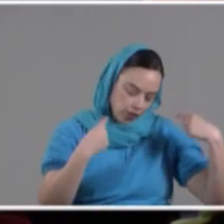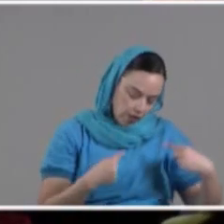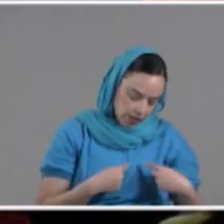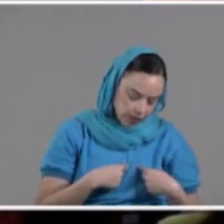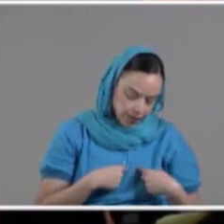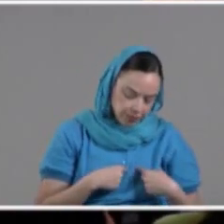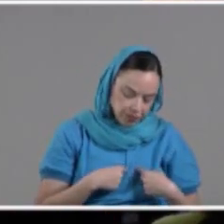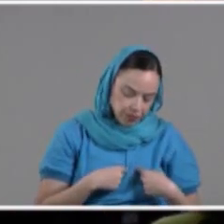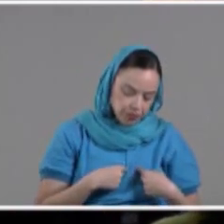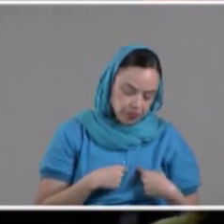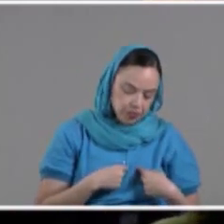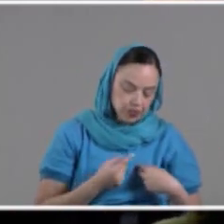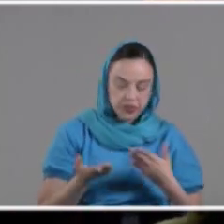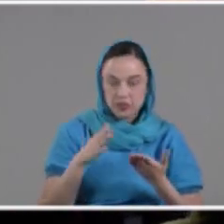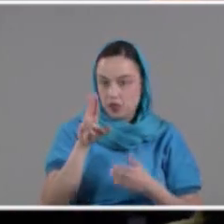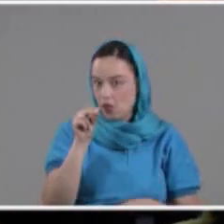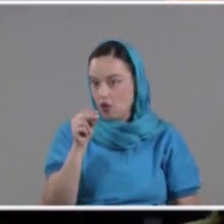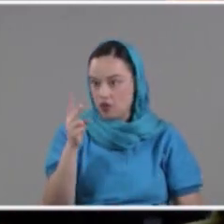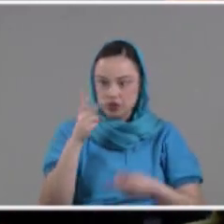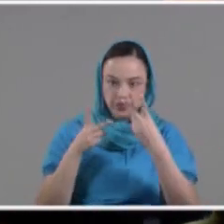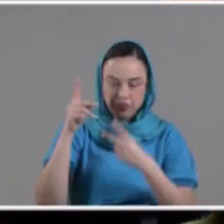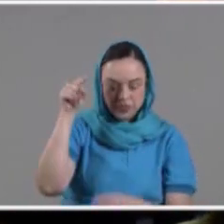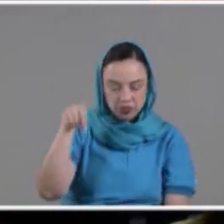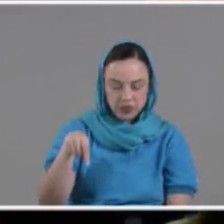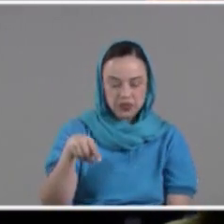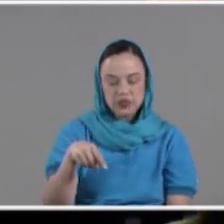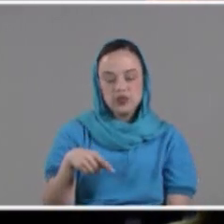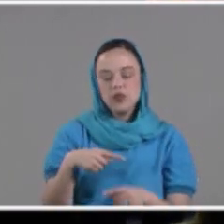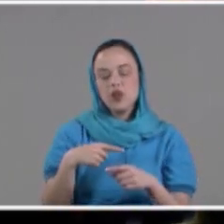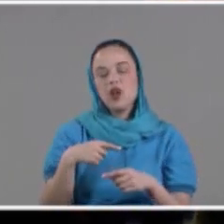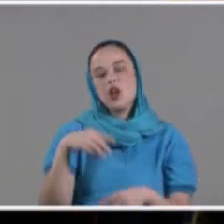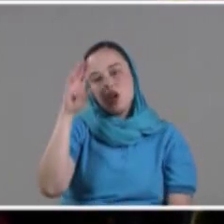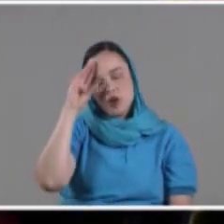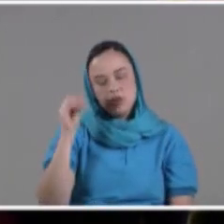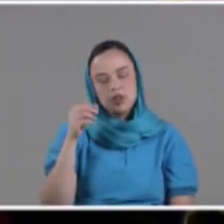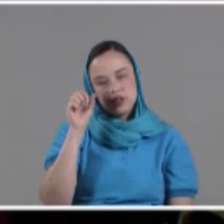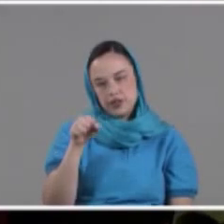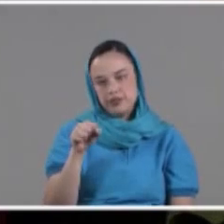no viniste hoy por casualidad